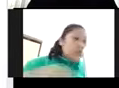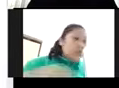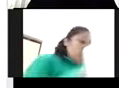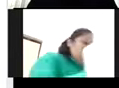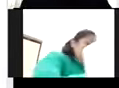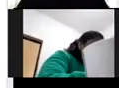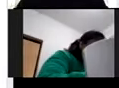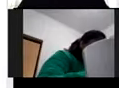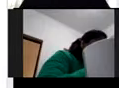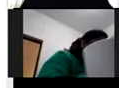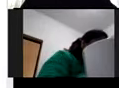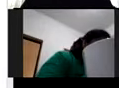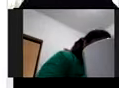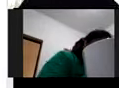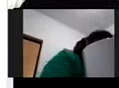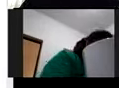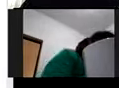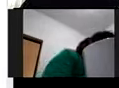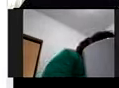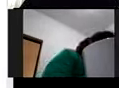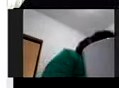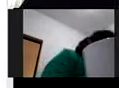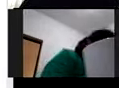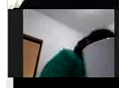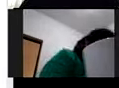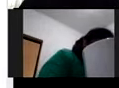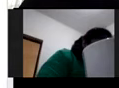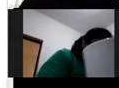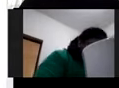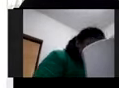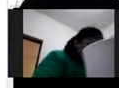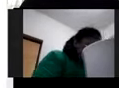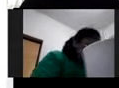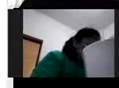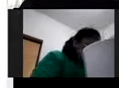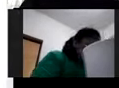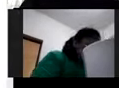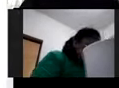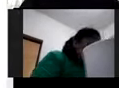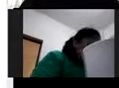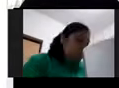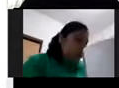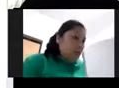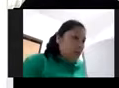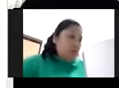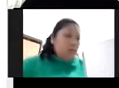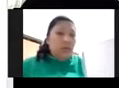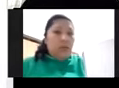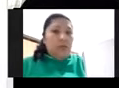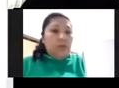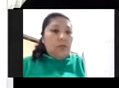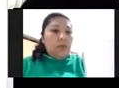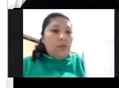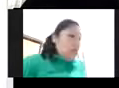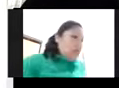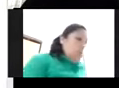contratación es precisamente contar con la autorización presupuestaria o crédito legal previo, o sea, la